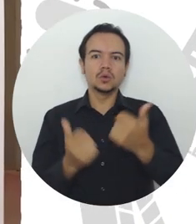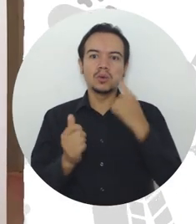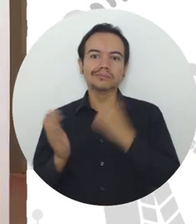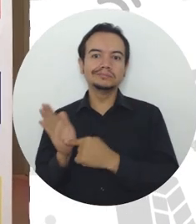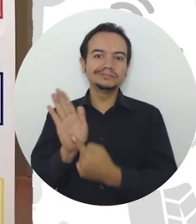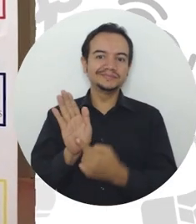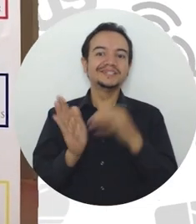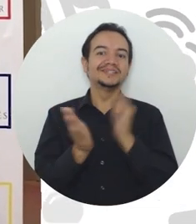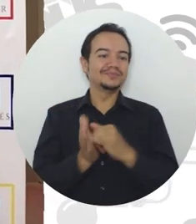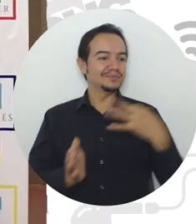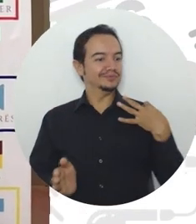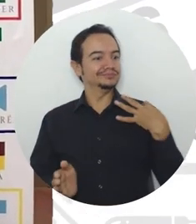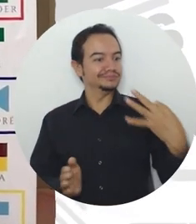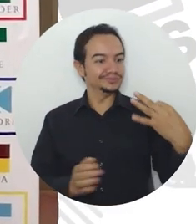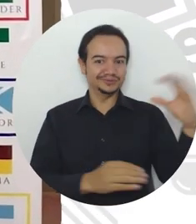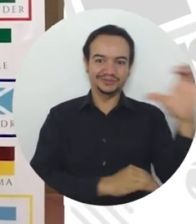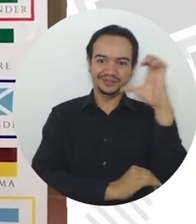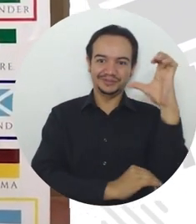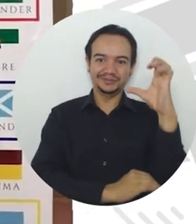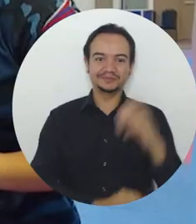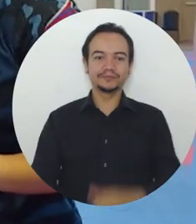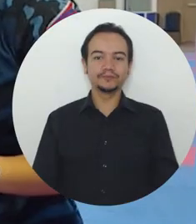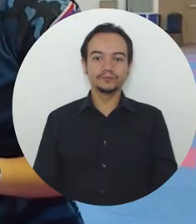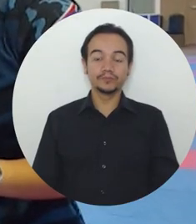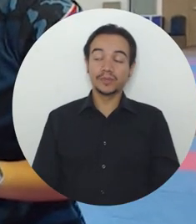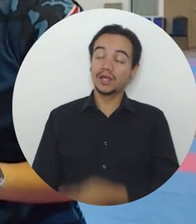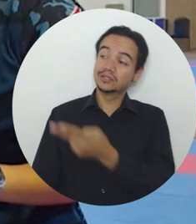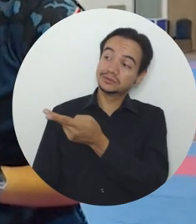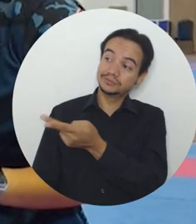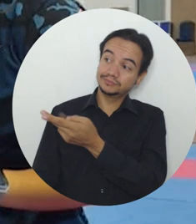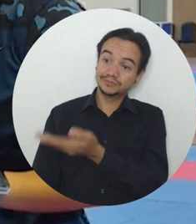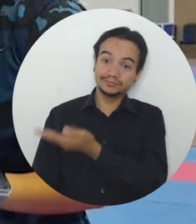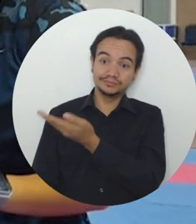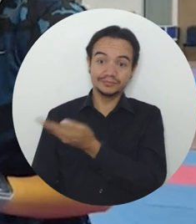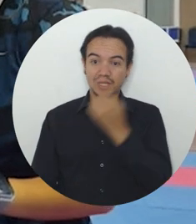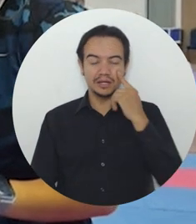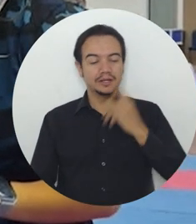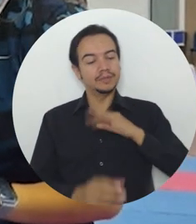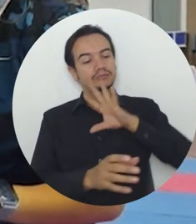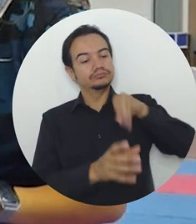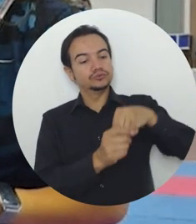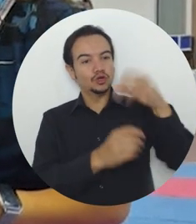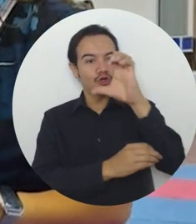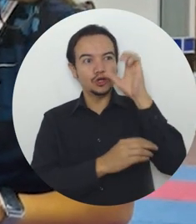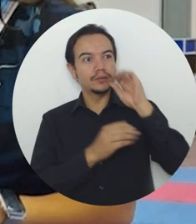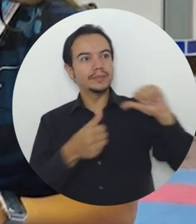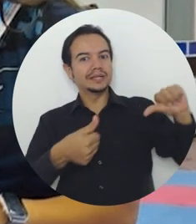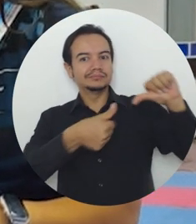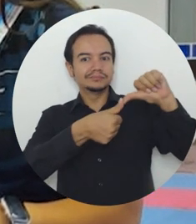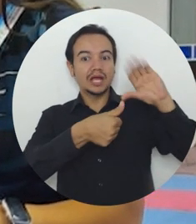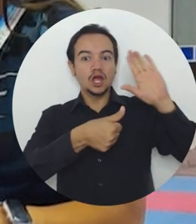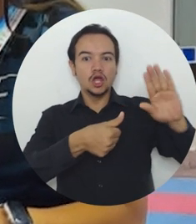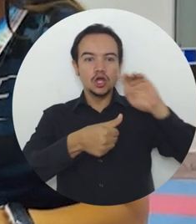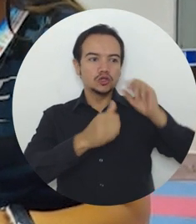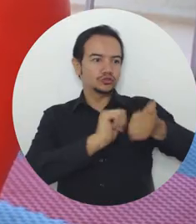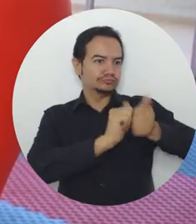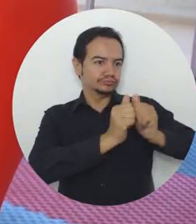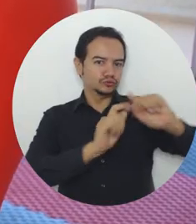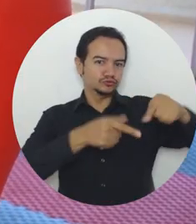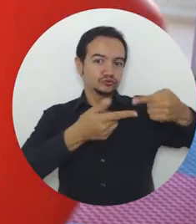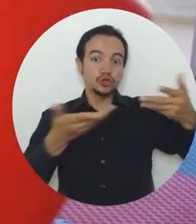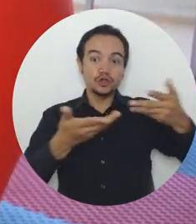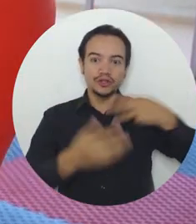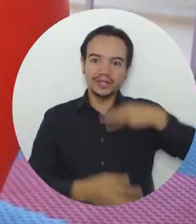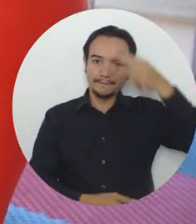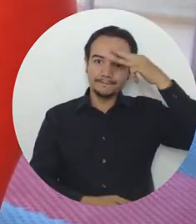la muestra de ello esta clasificación. Los deportistas representarán a Colombia en los Juegos Centroamericanos que se desarrollarán